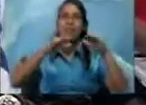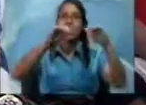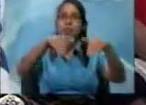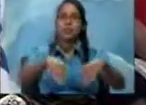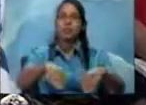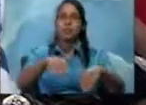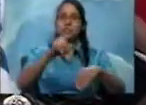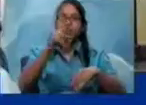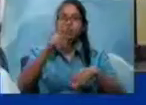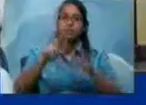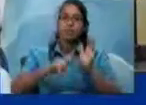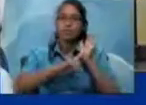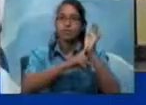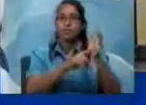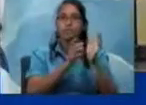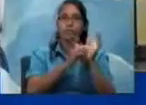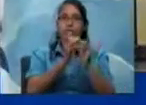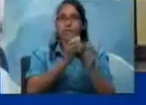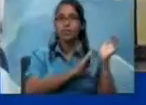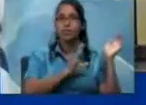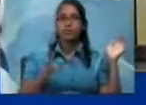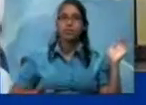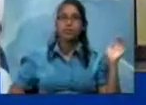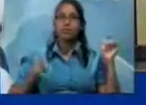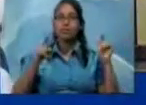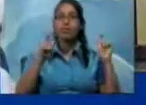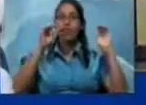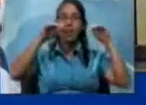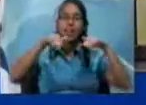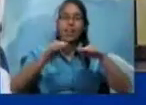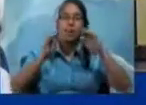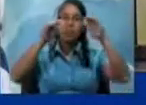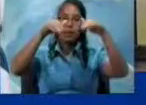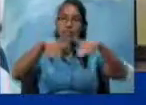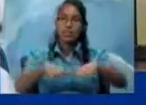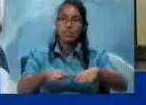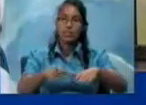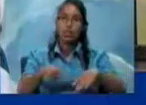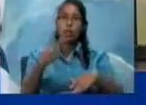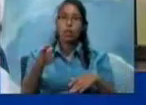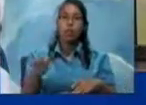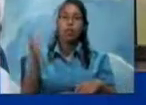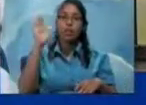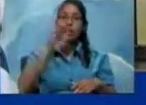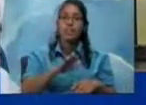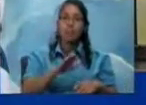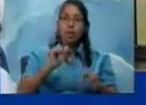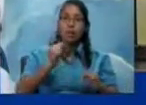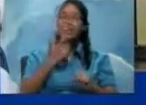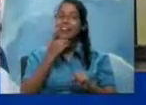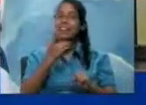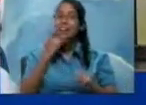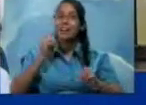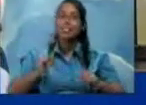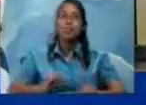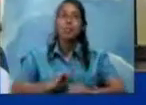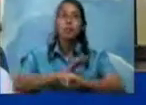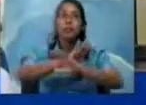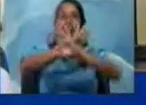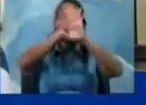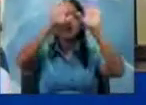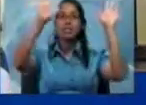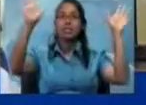se presentó Jesús en la cuando estaba amaneciendo